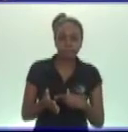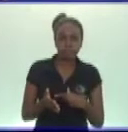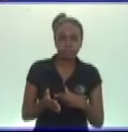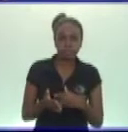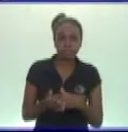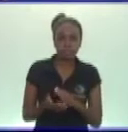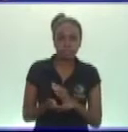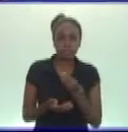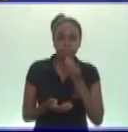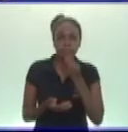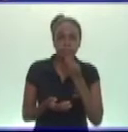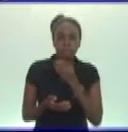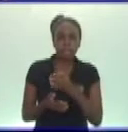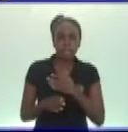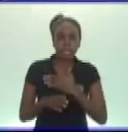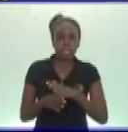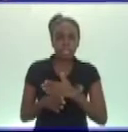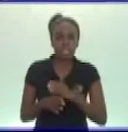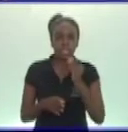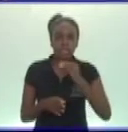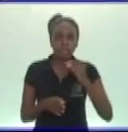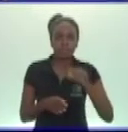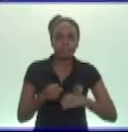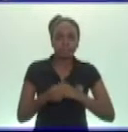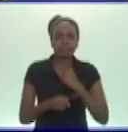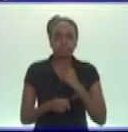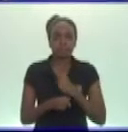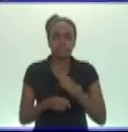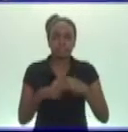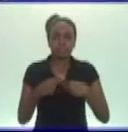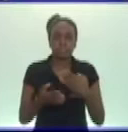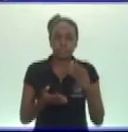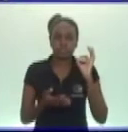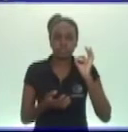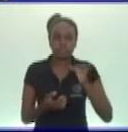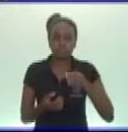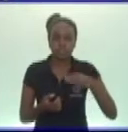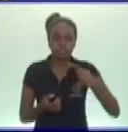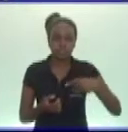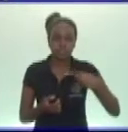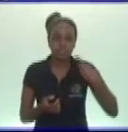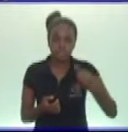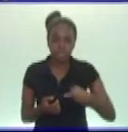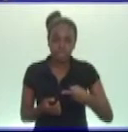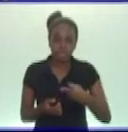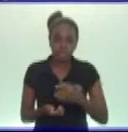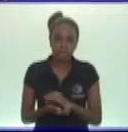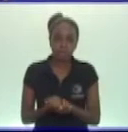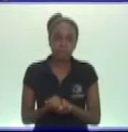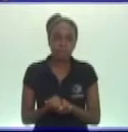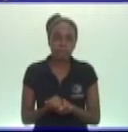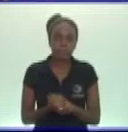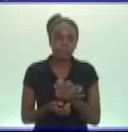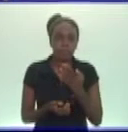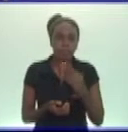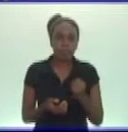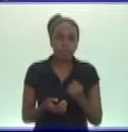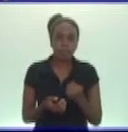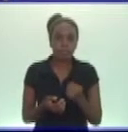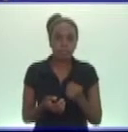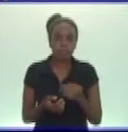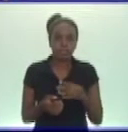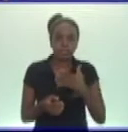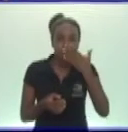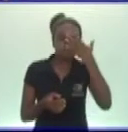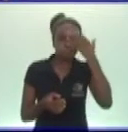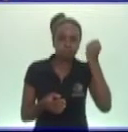al hombre en su hacer, en su accionar diariamente. Es decir, mientras más se aleja o cuando se aleja de esa esencia humana, de